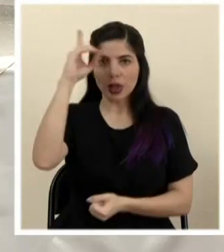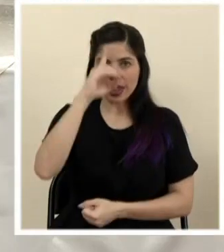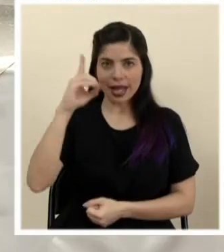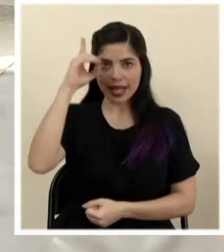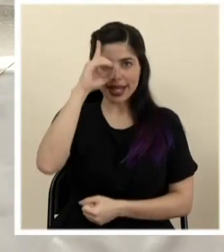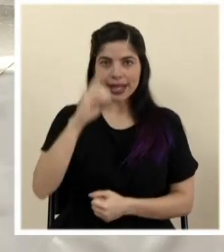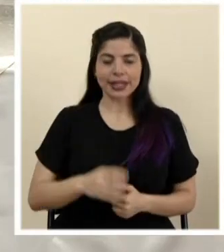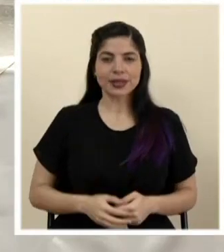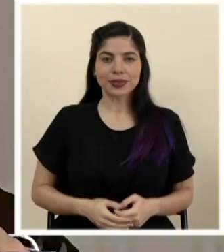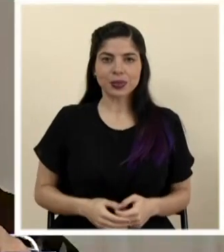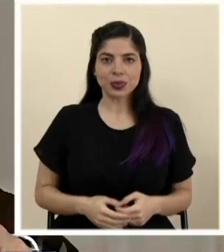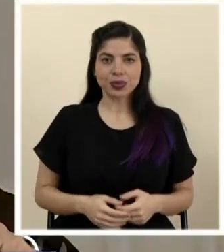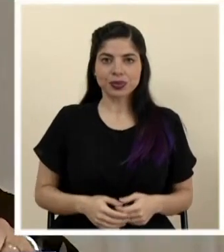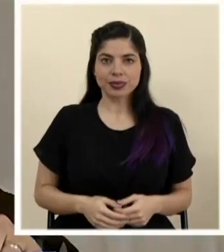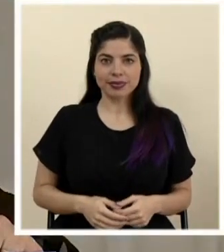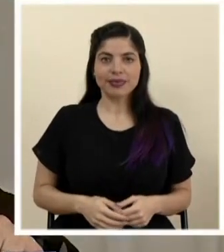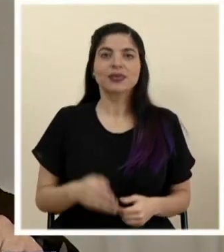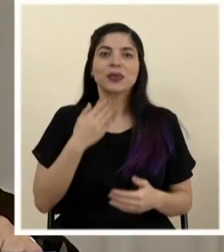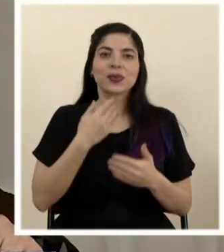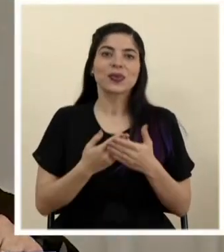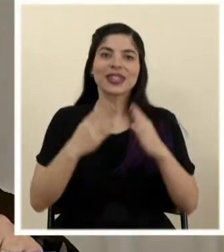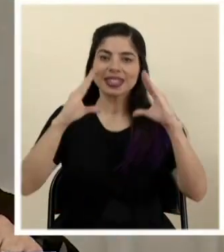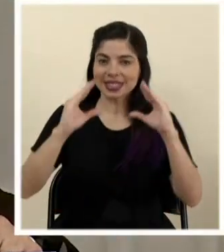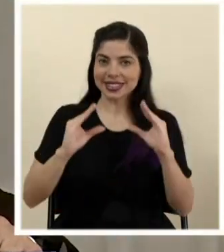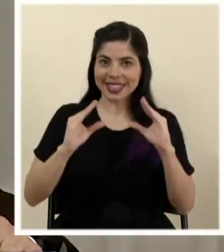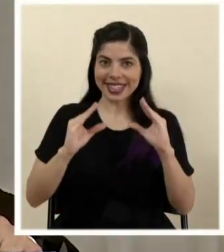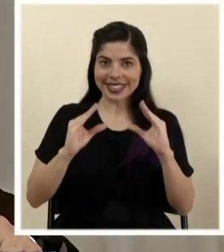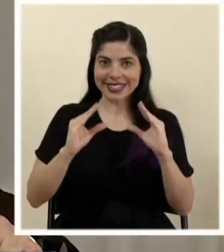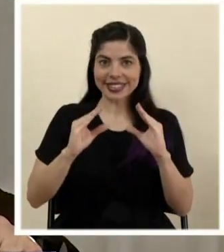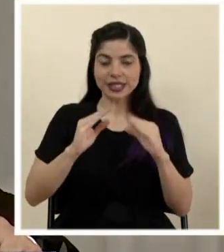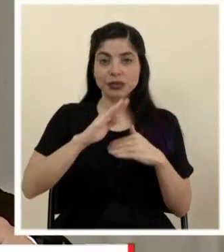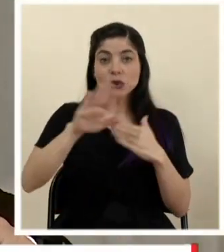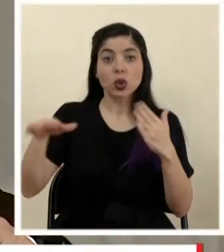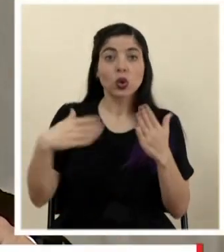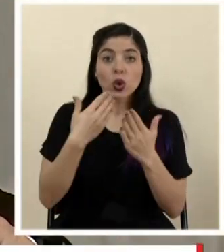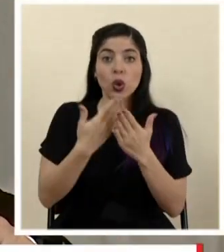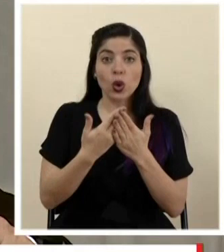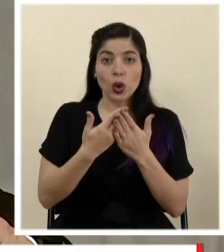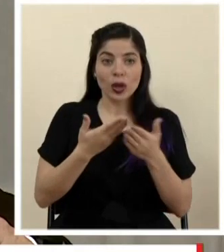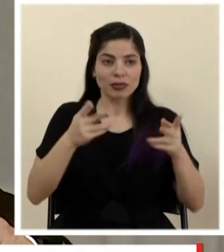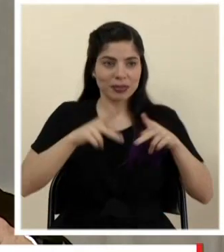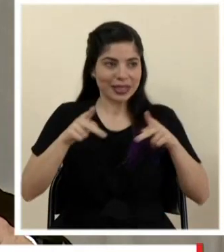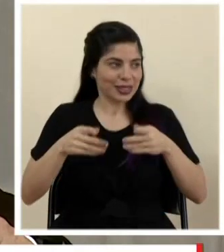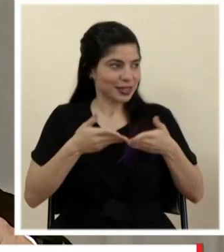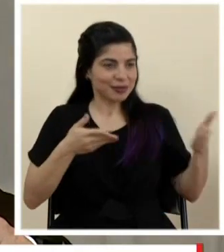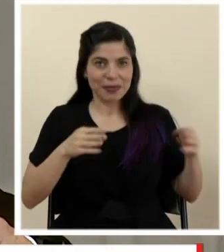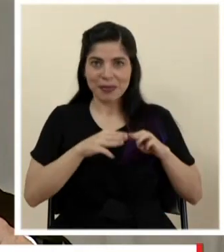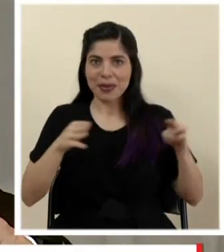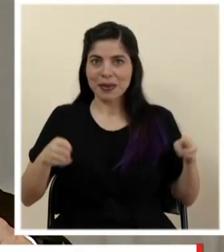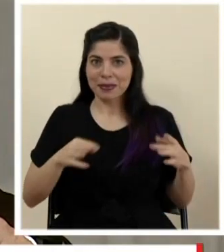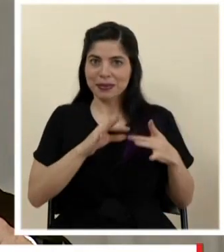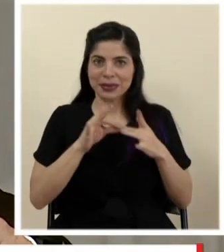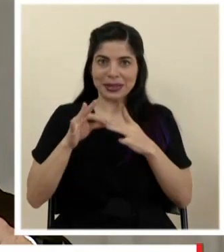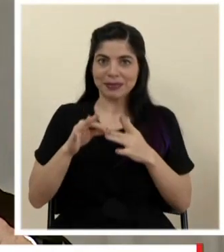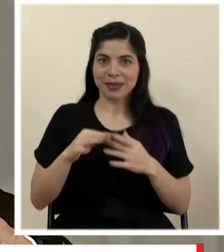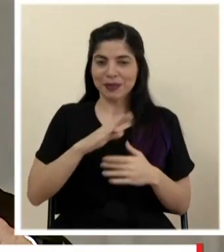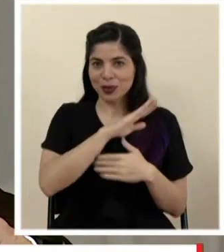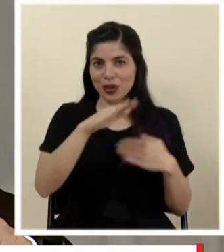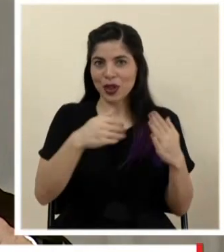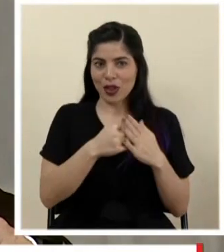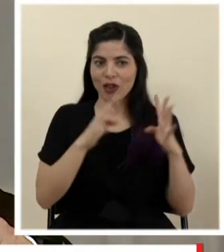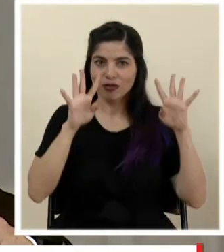Daniel Salas. Muy buenas tardes a todos los miembros de la mesa principal, todos los que están